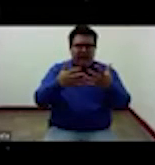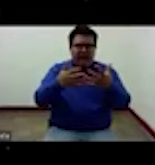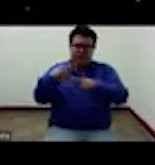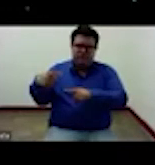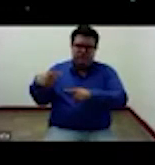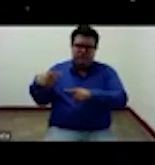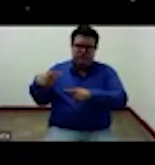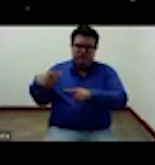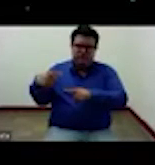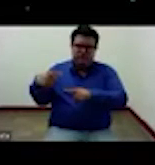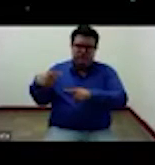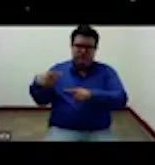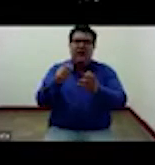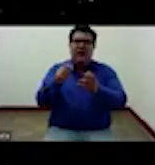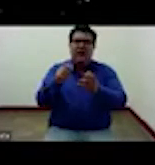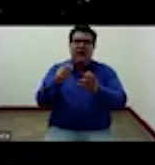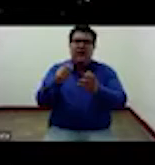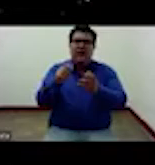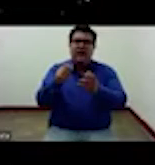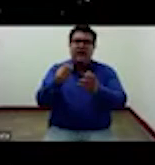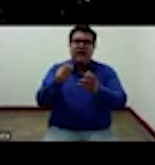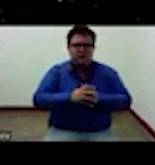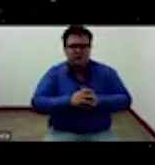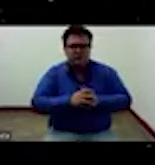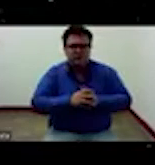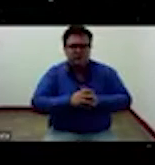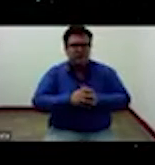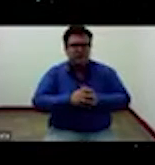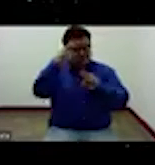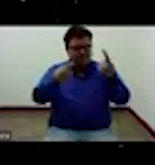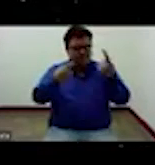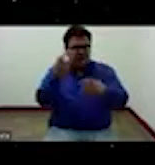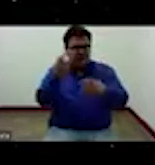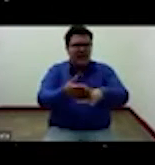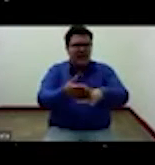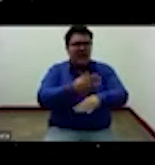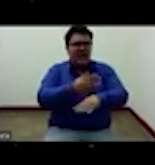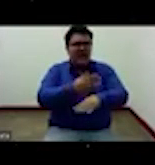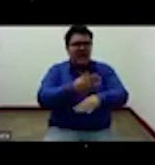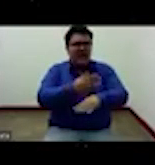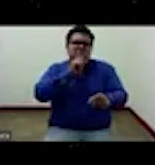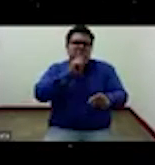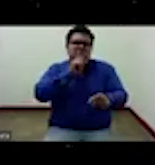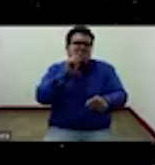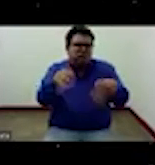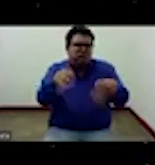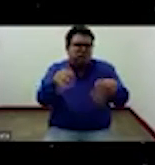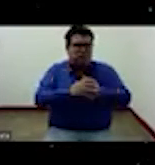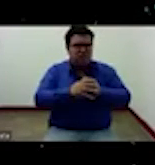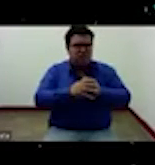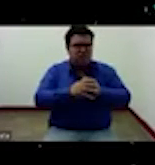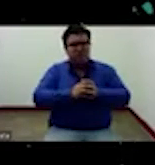Infinito. Y la pregunta es muy sencilla. La pregunta es,